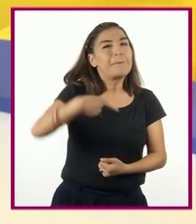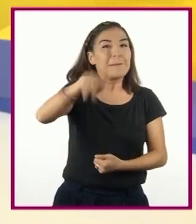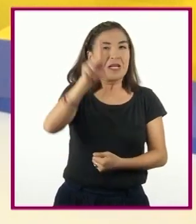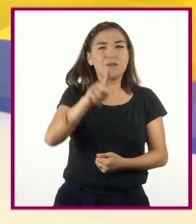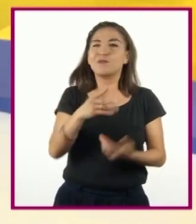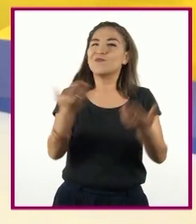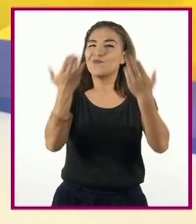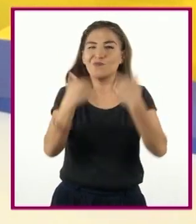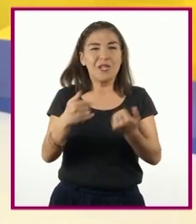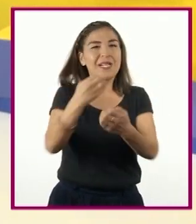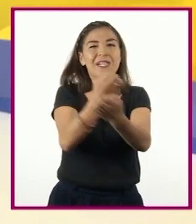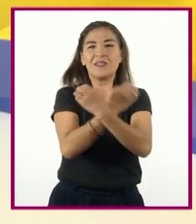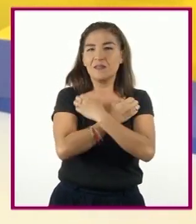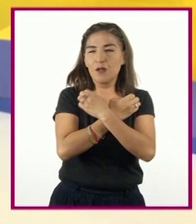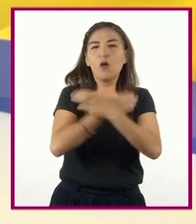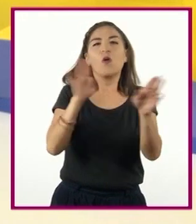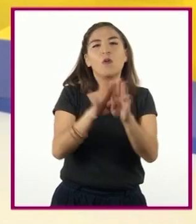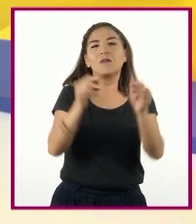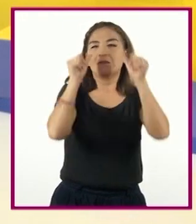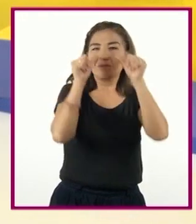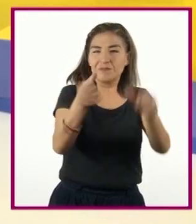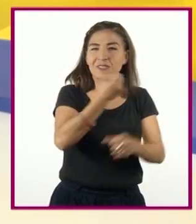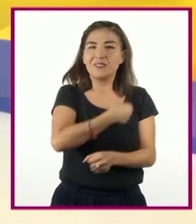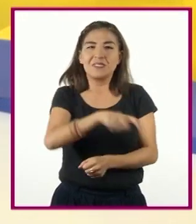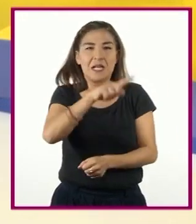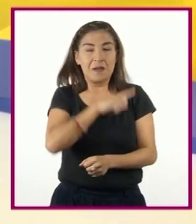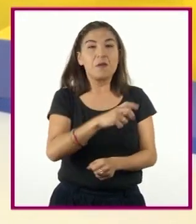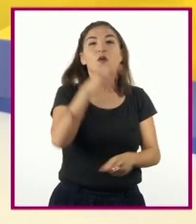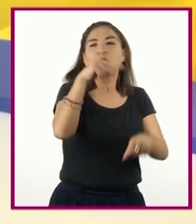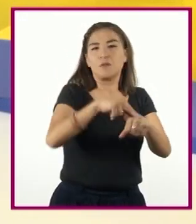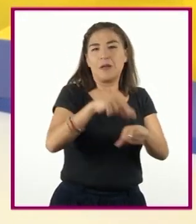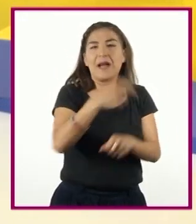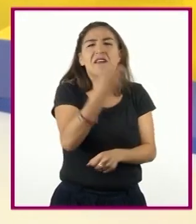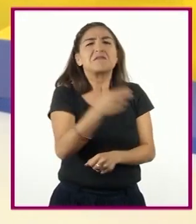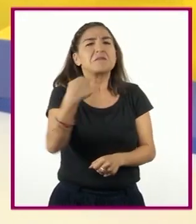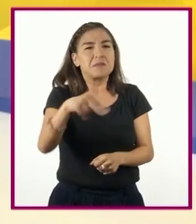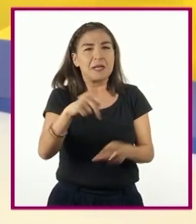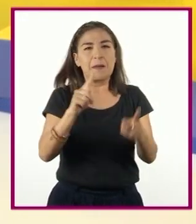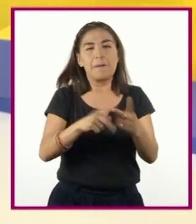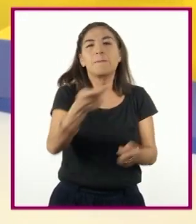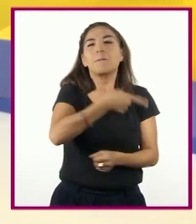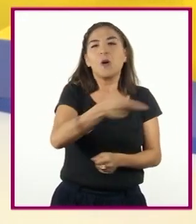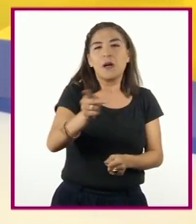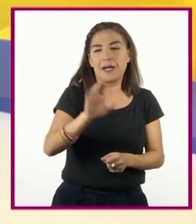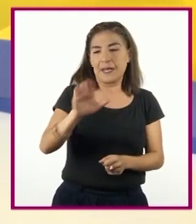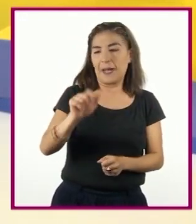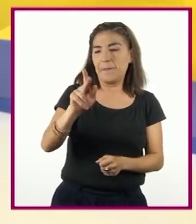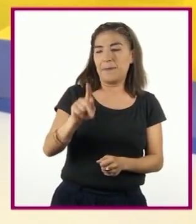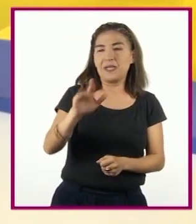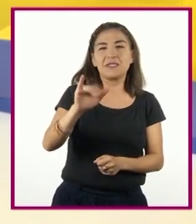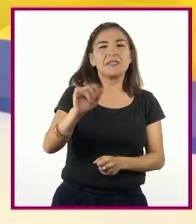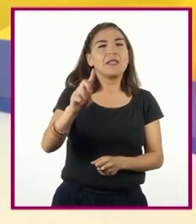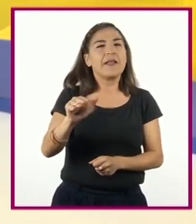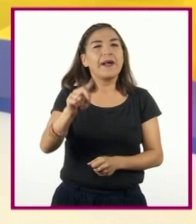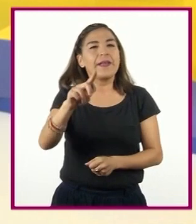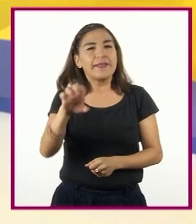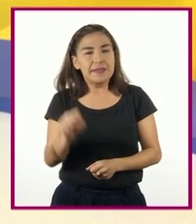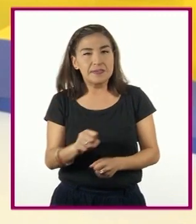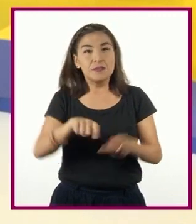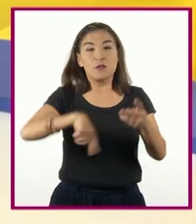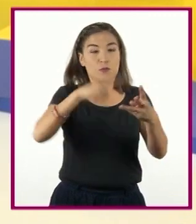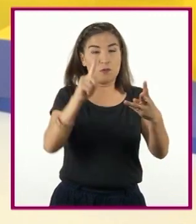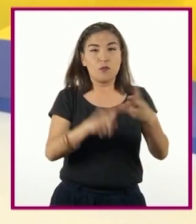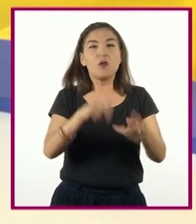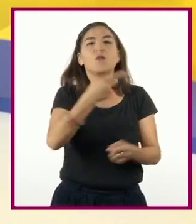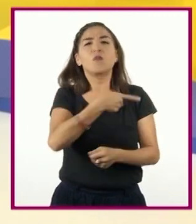no cuentan con educación o servicios de salud. A esto se le conoce como pobreza de capacidades. Una forma más de la